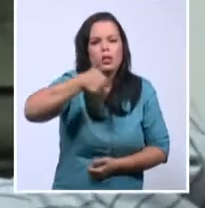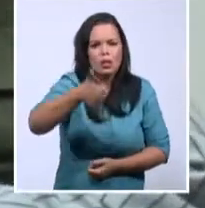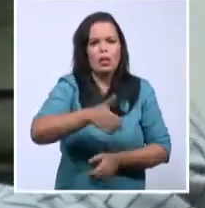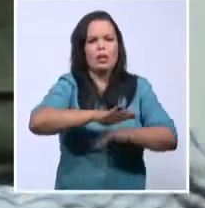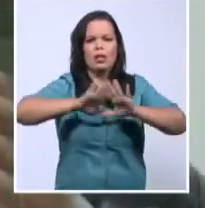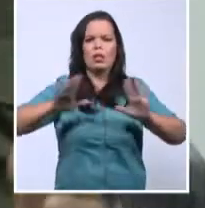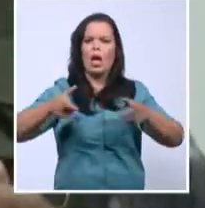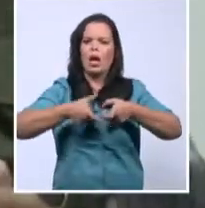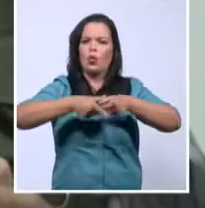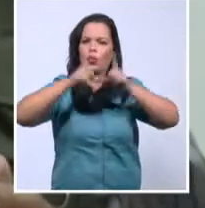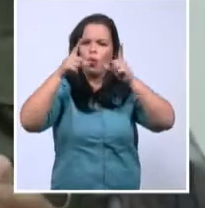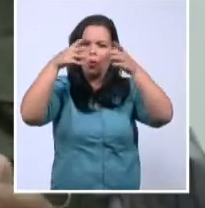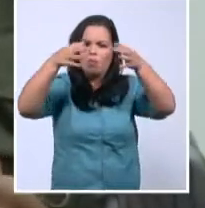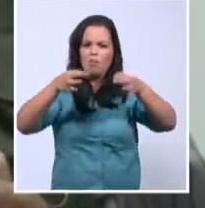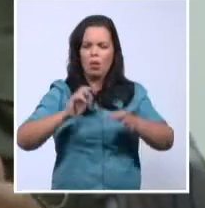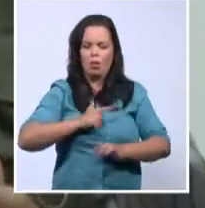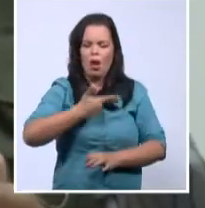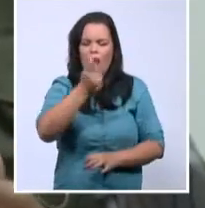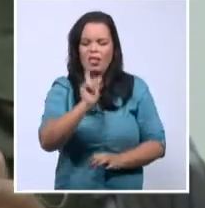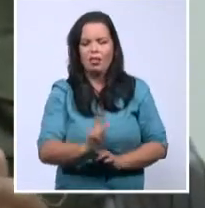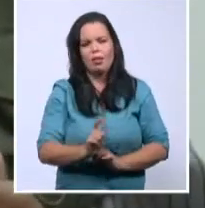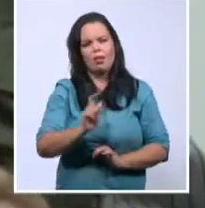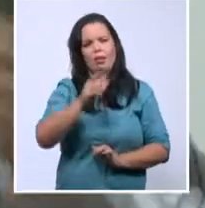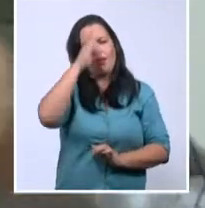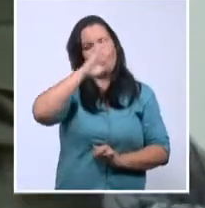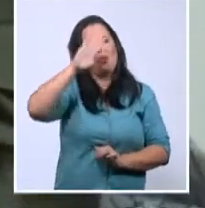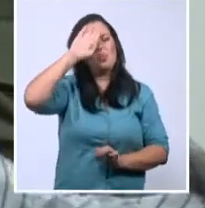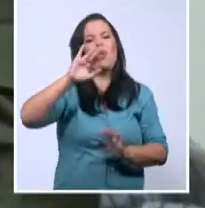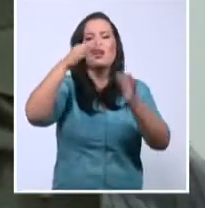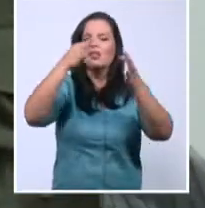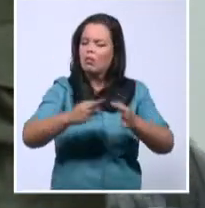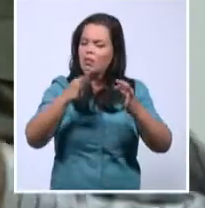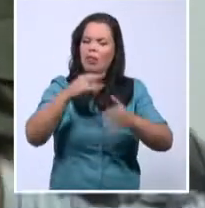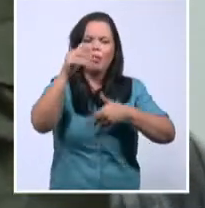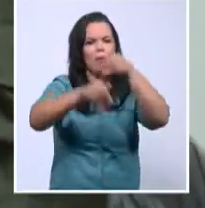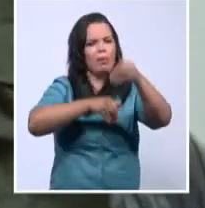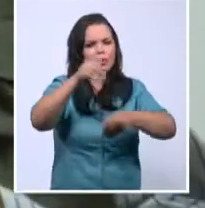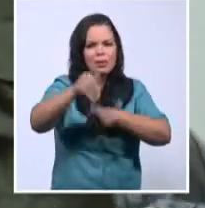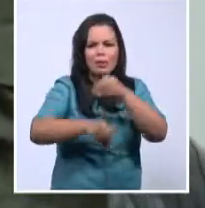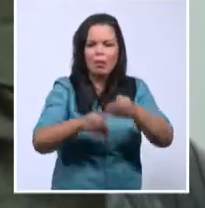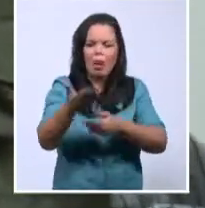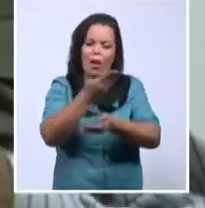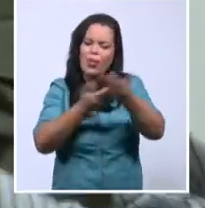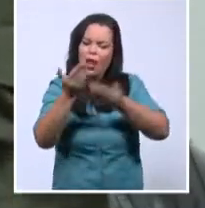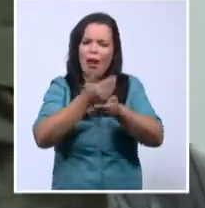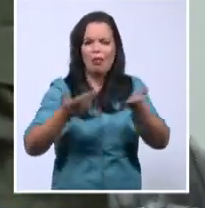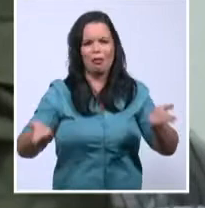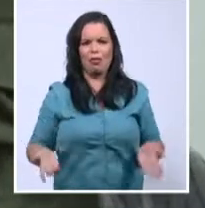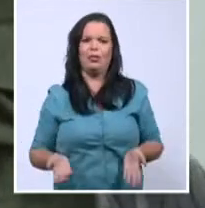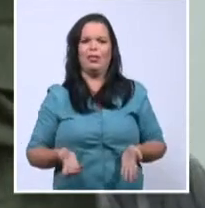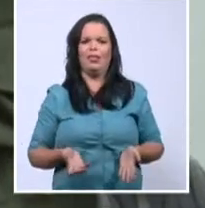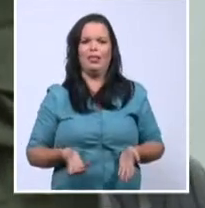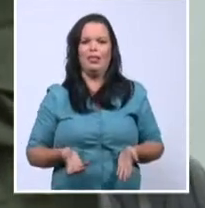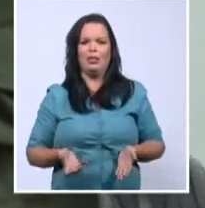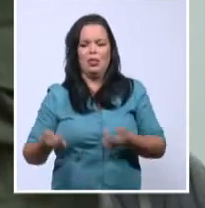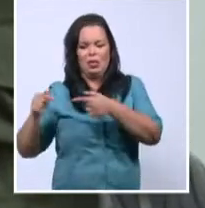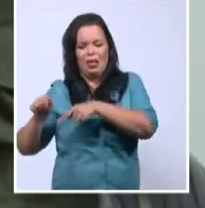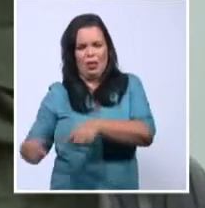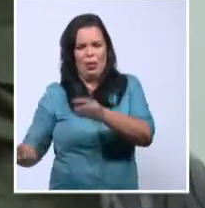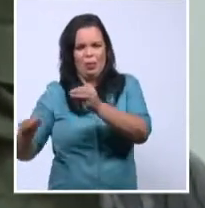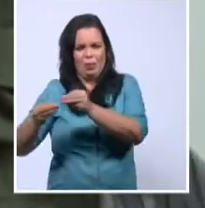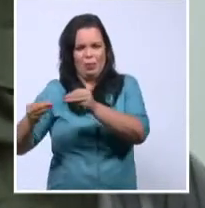que siempre ha tenido toda la disposición a establecer este diálogo, no admitimos que alguien nos quiera imponer diálogo con